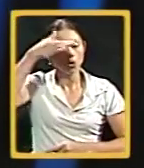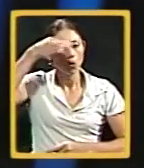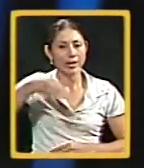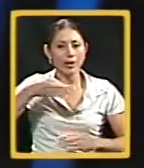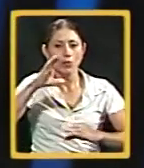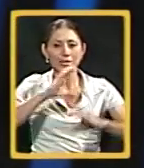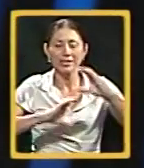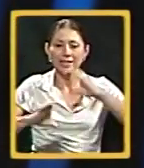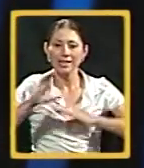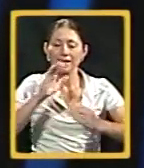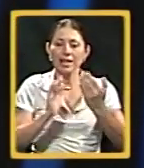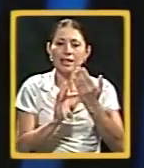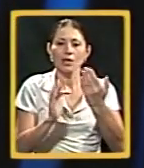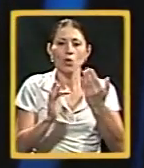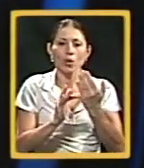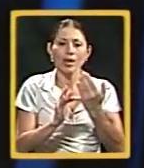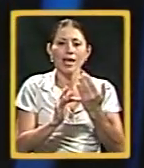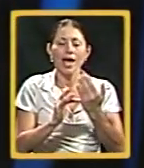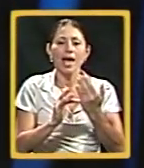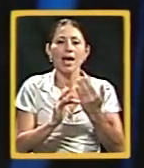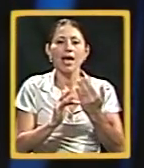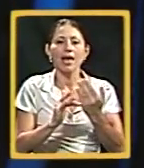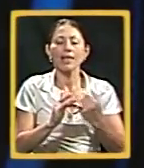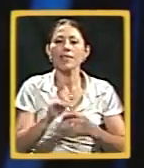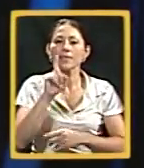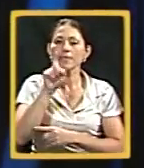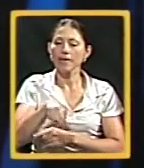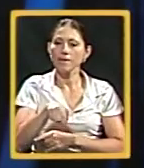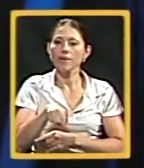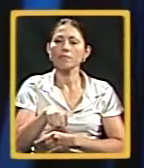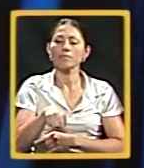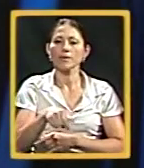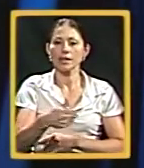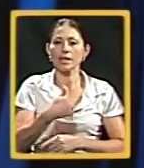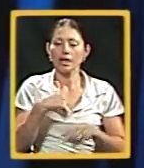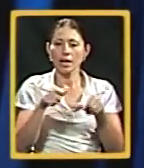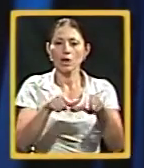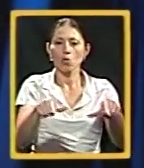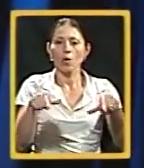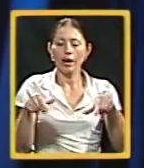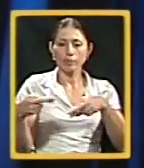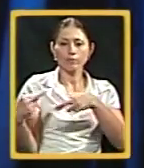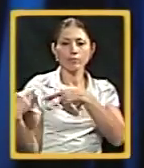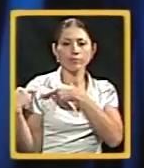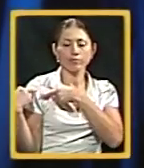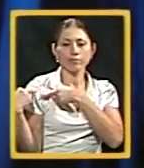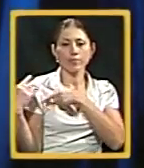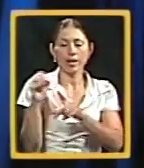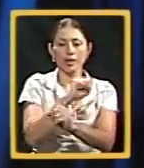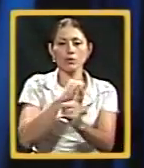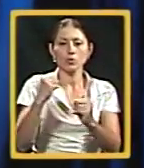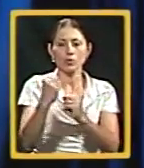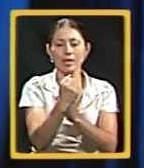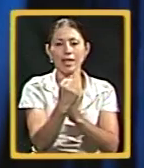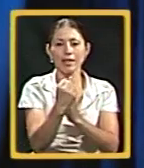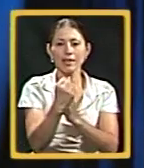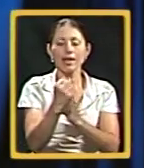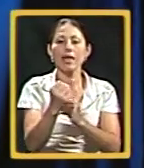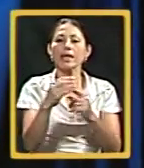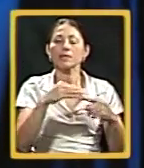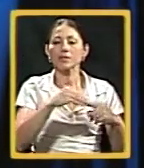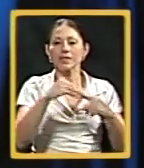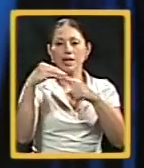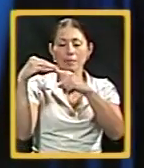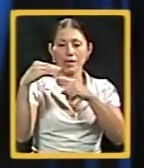ciencia y la tecnología tienen que tomar el lugar que merecen en estas sociedades de hoy y especialmente en un país